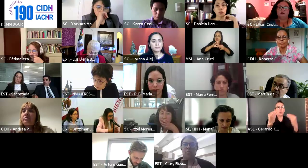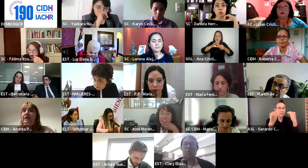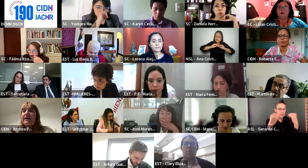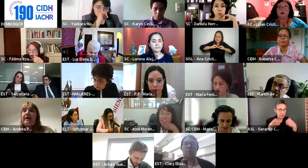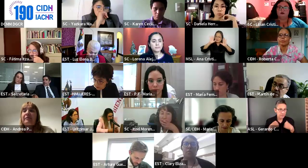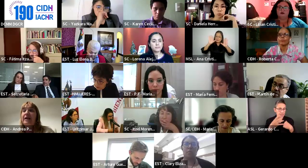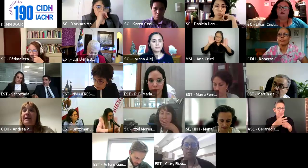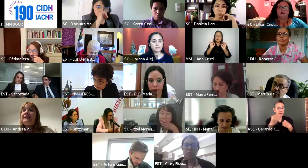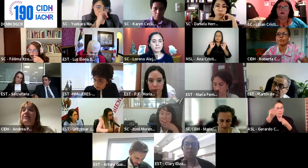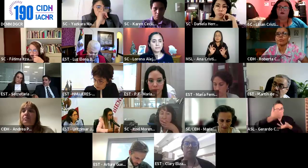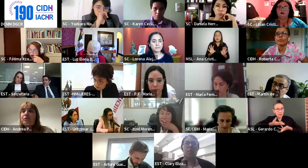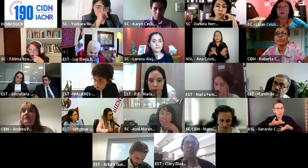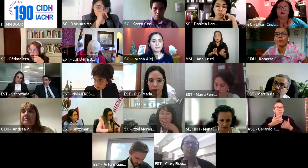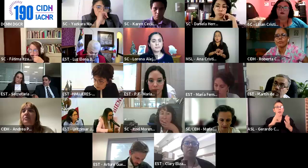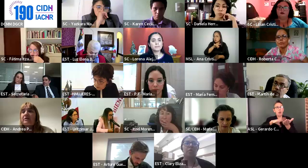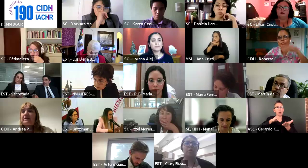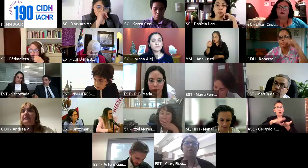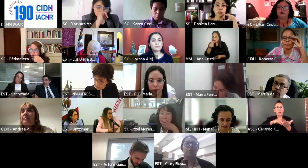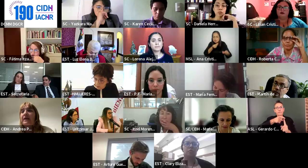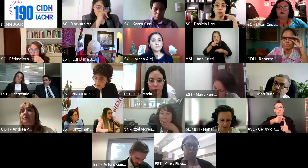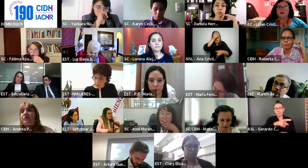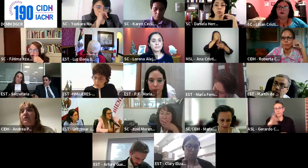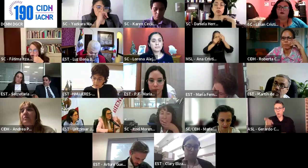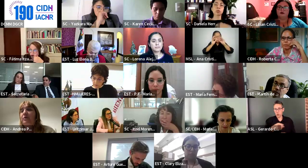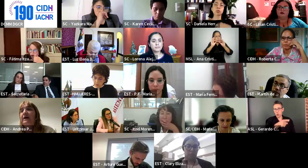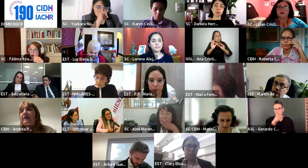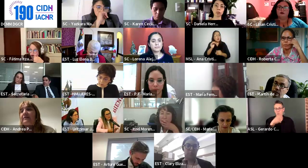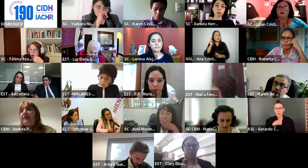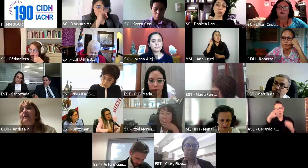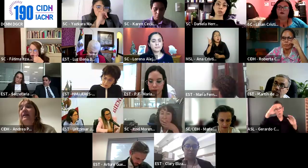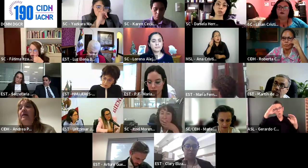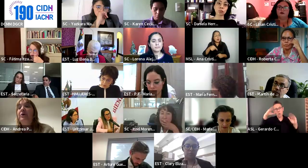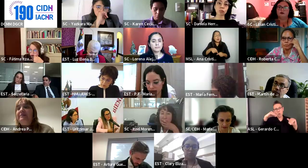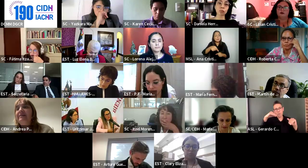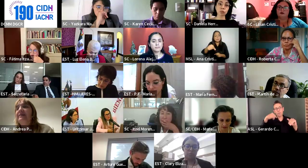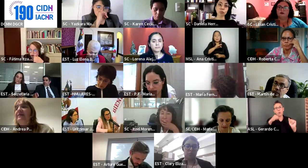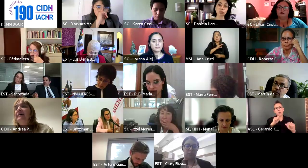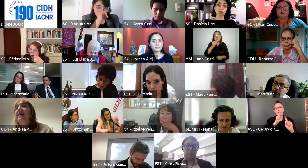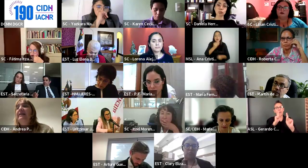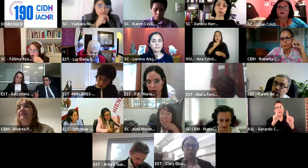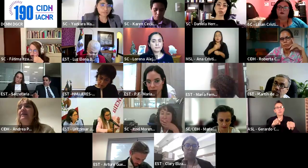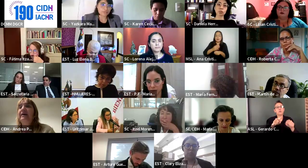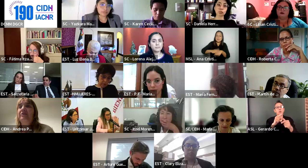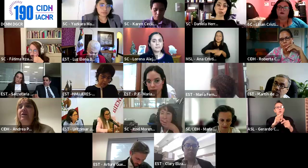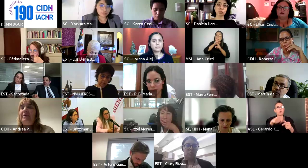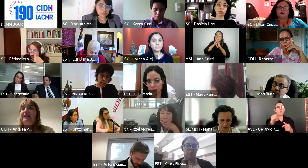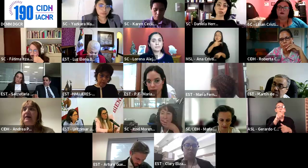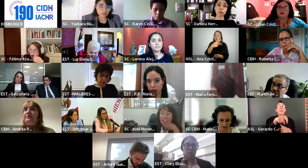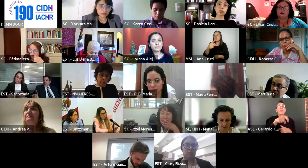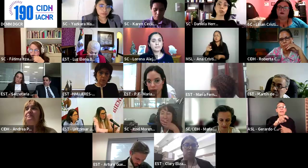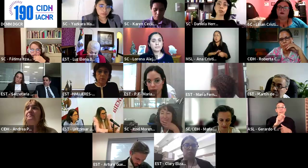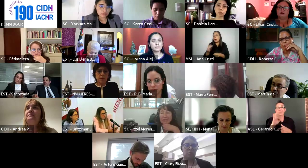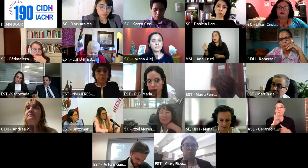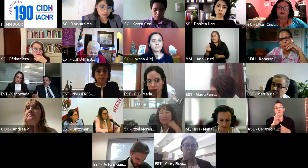iluminado, haber aprendido muchísimo y esperamos poder dar respuestas a las necesidades que nos han